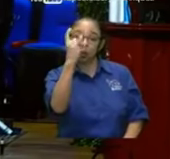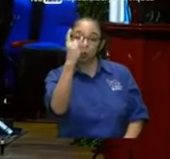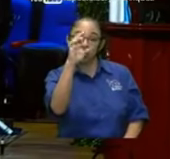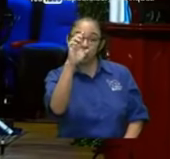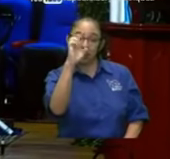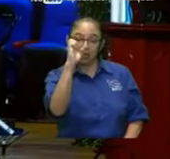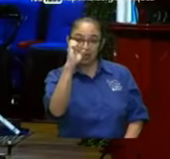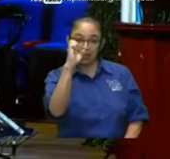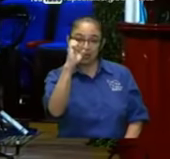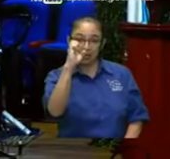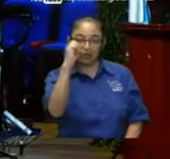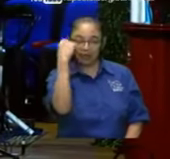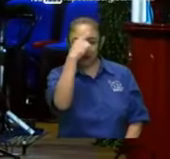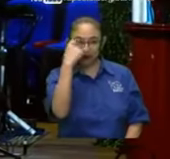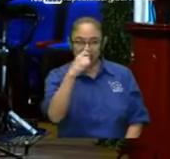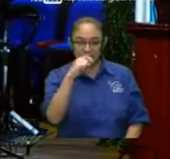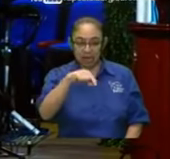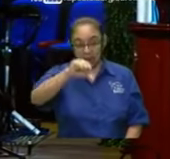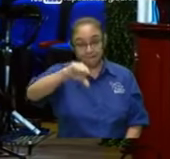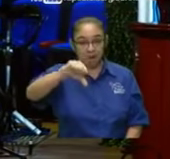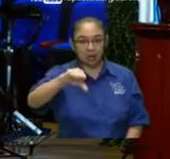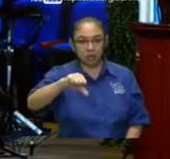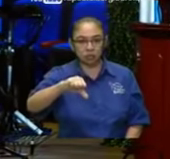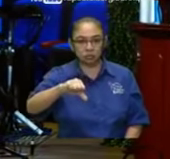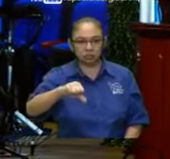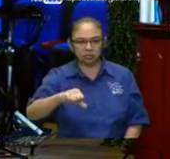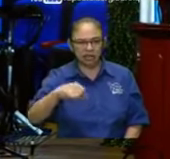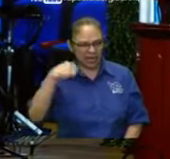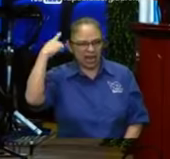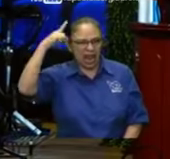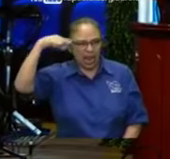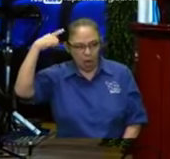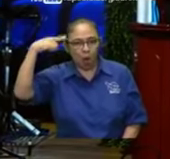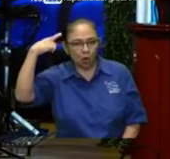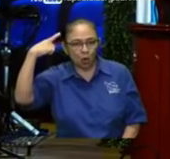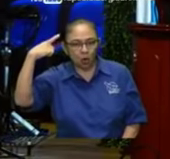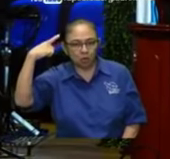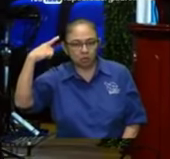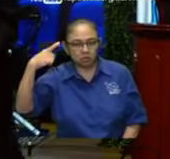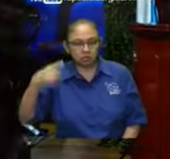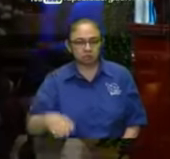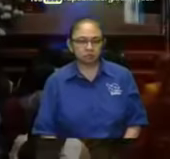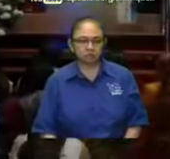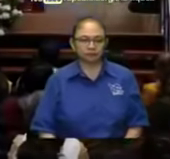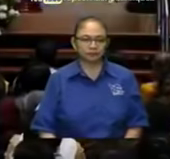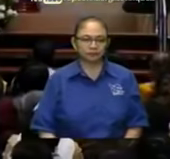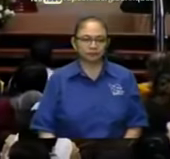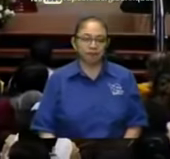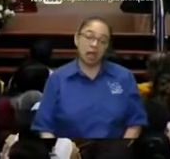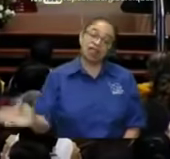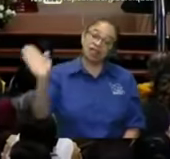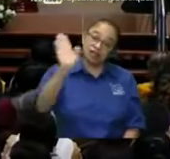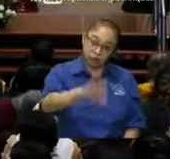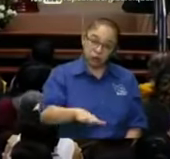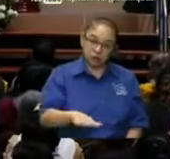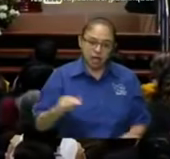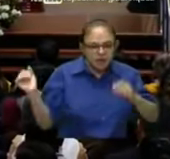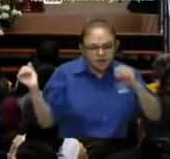aparte, era loco y loca. Porque después de sus batallas,